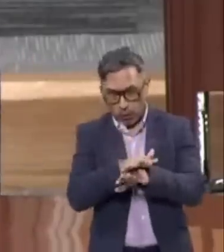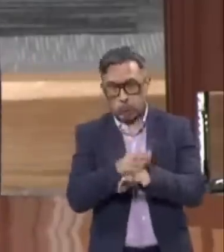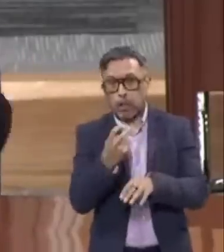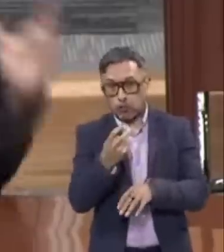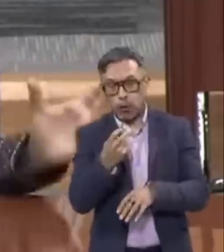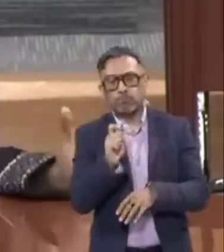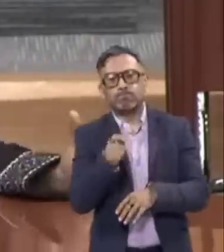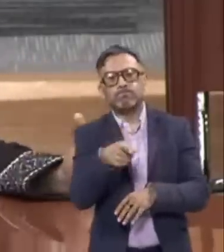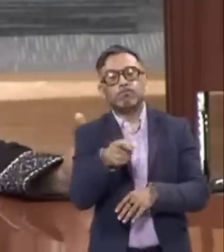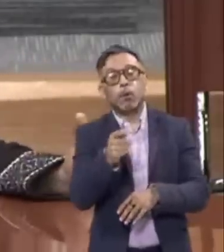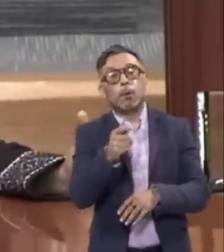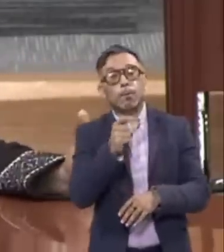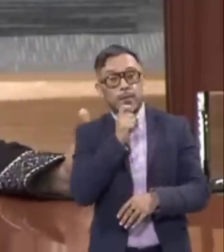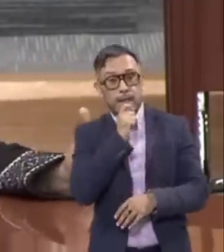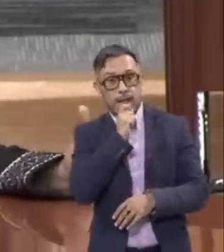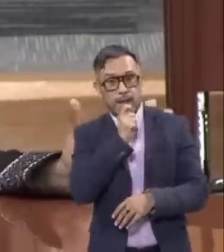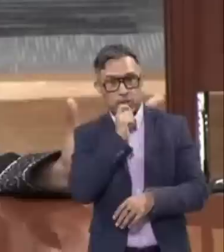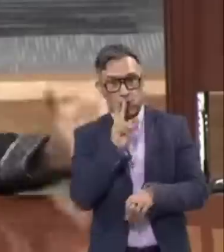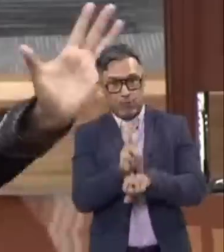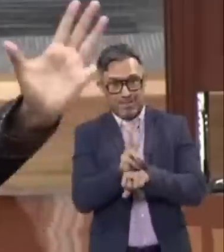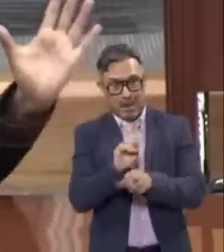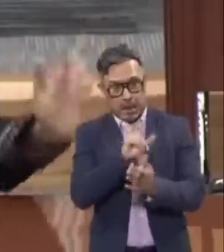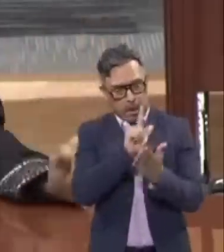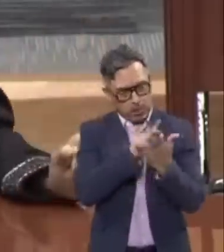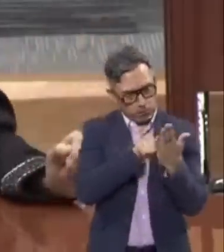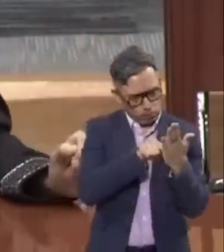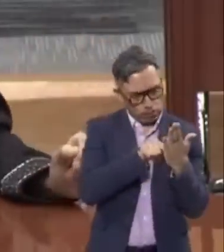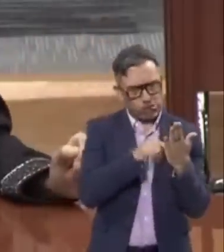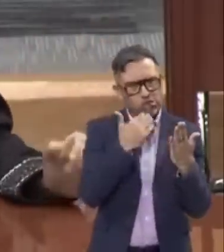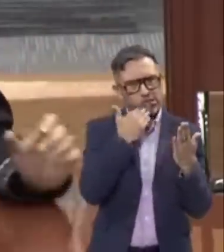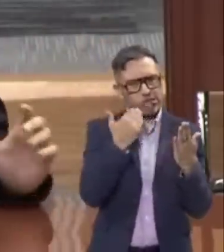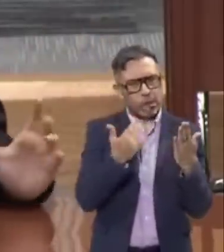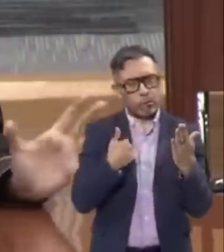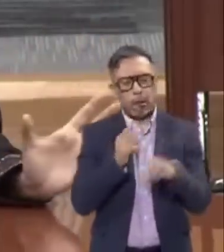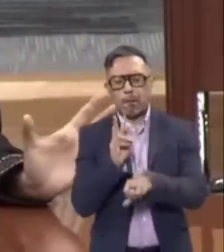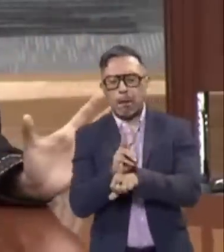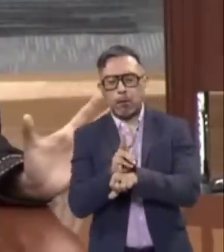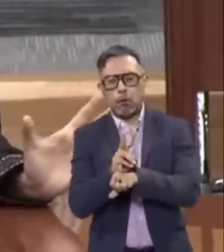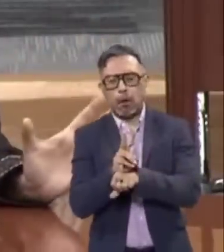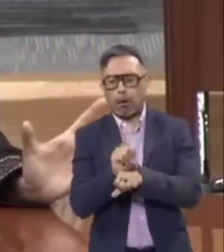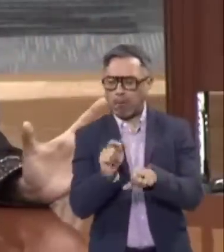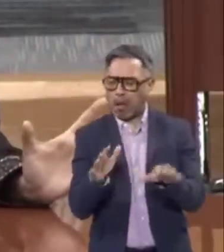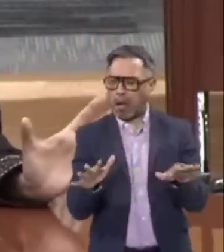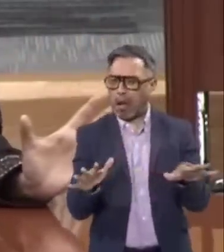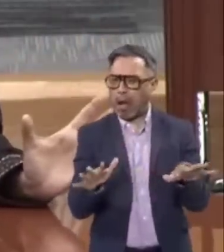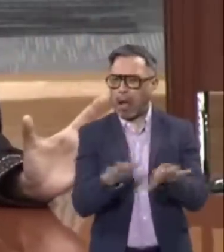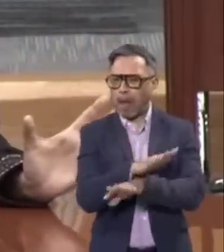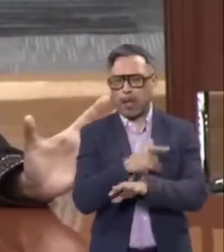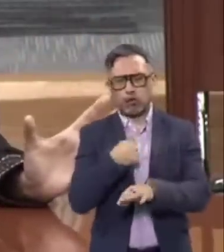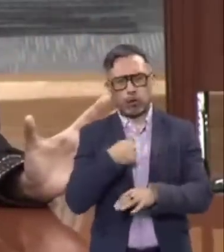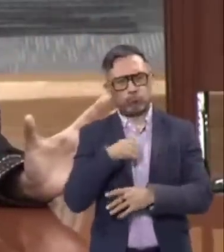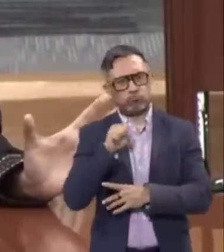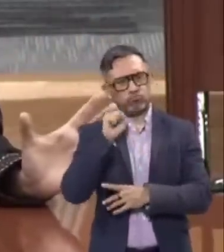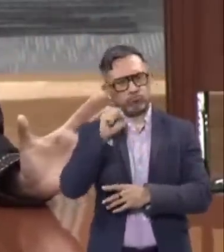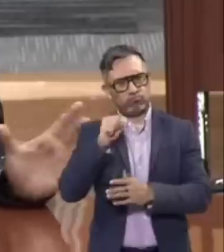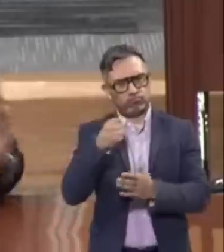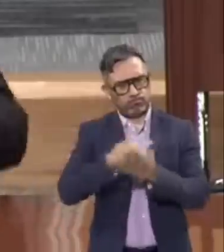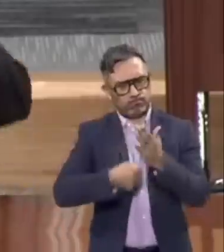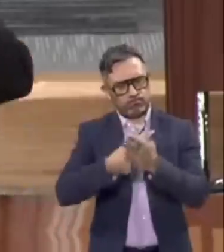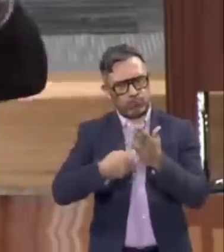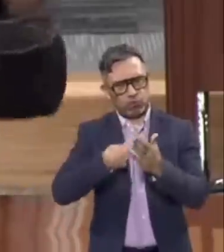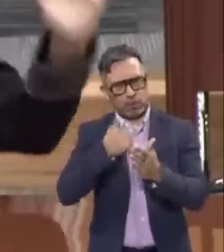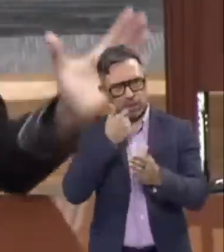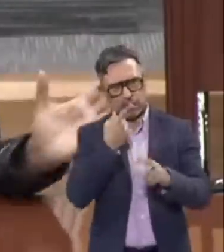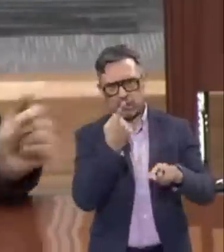pasó de ser el árbitro que aplicaba la ley chueca a volverse abiertamente un activista opositor.